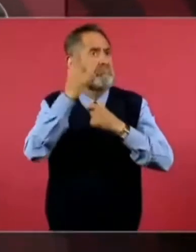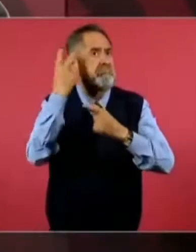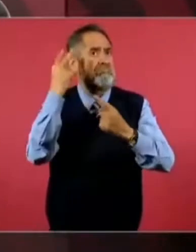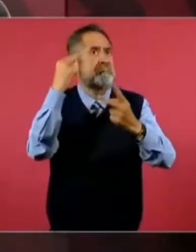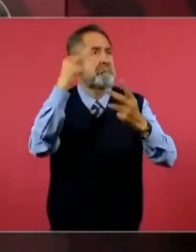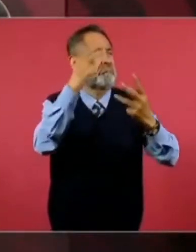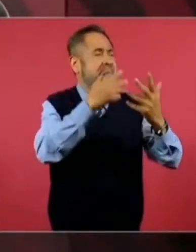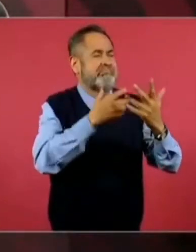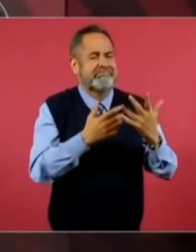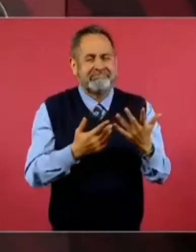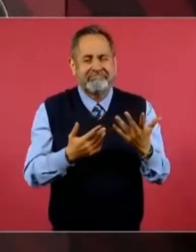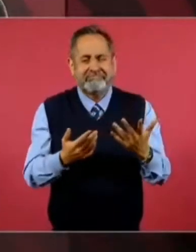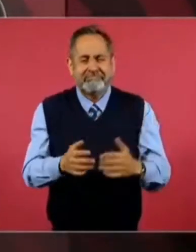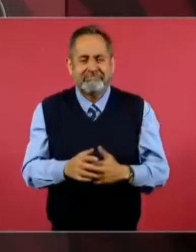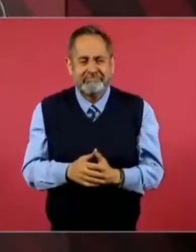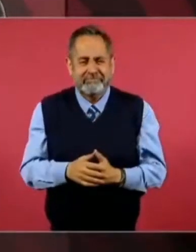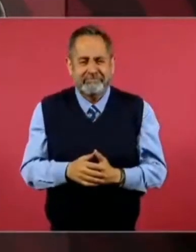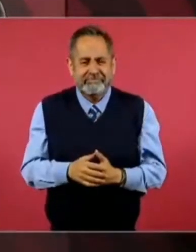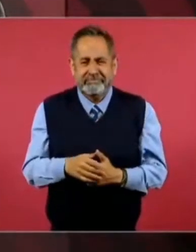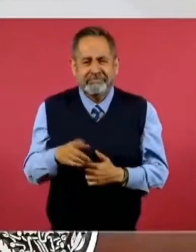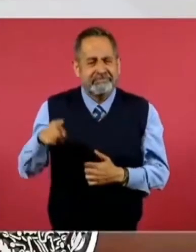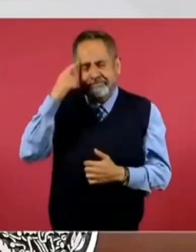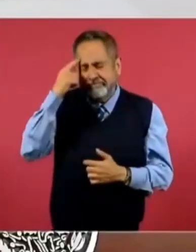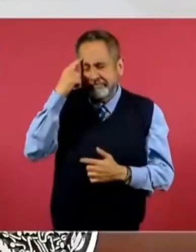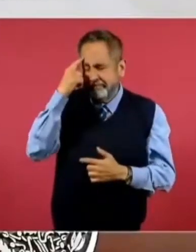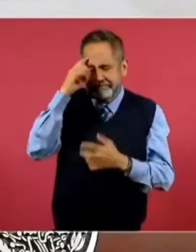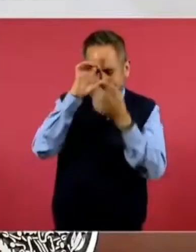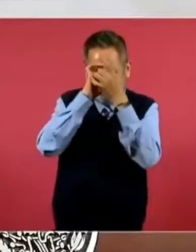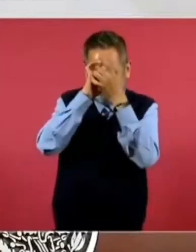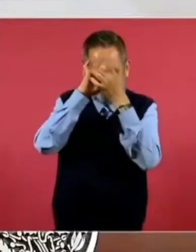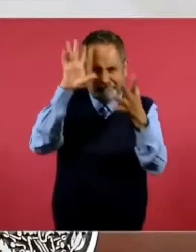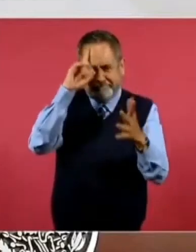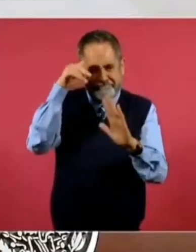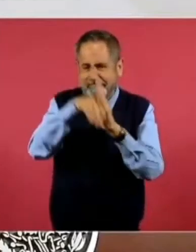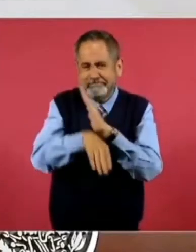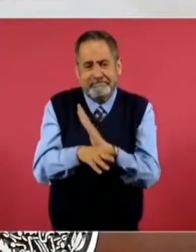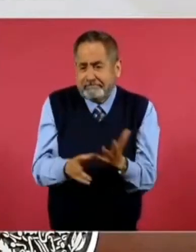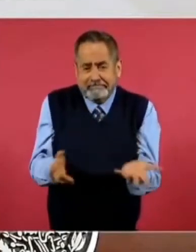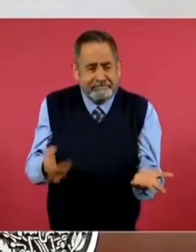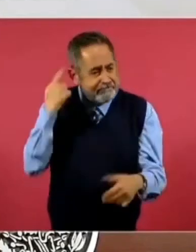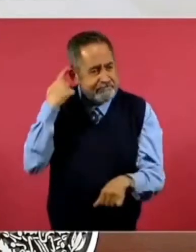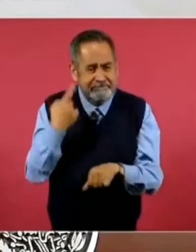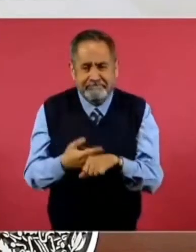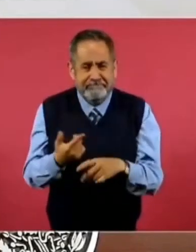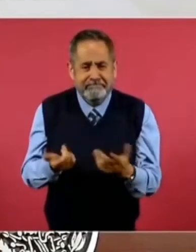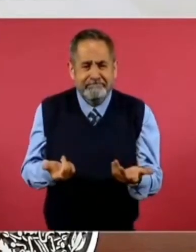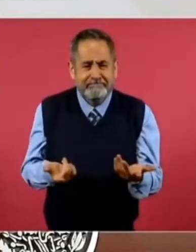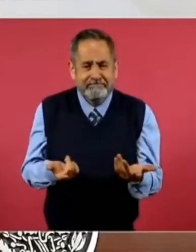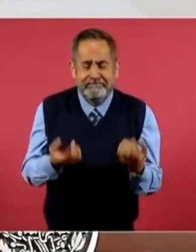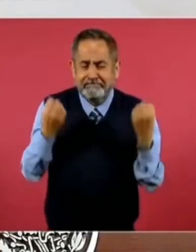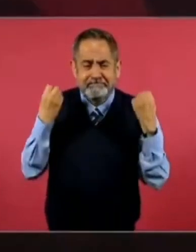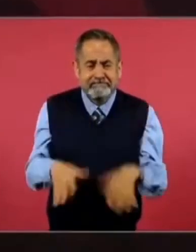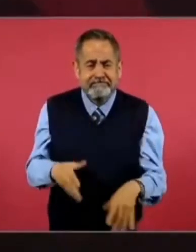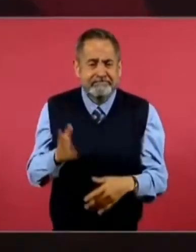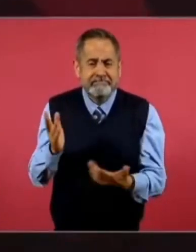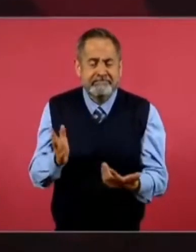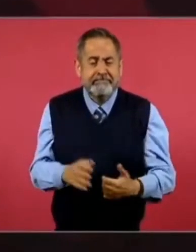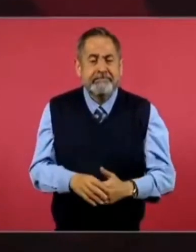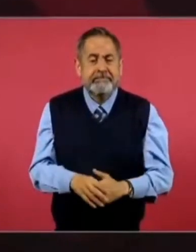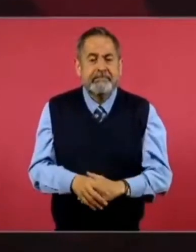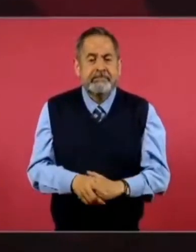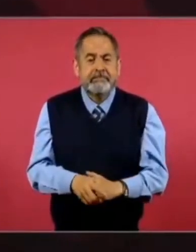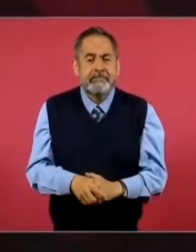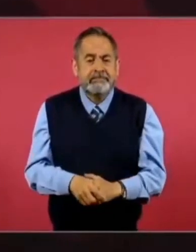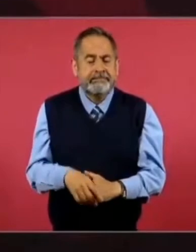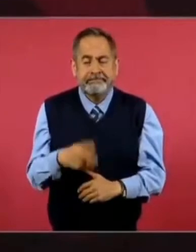extranjero Y se echan a perder por completo